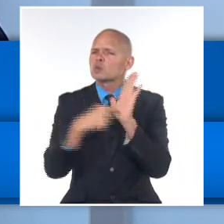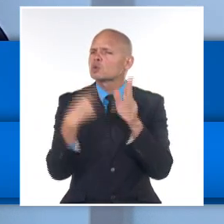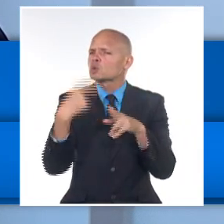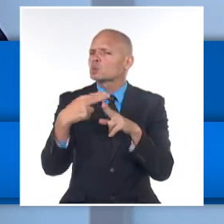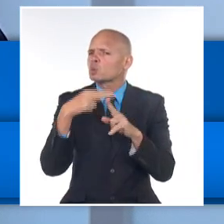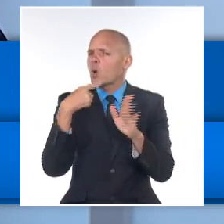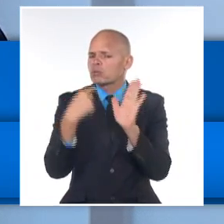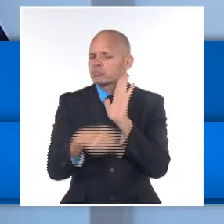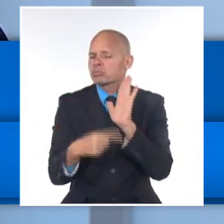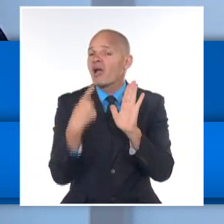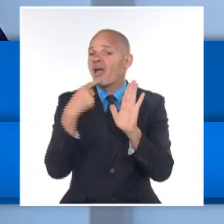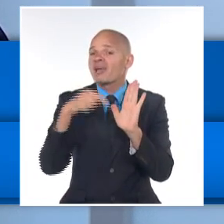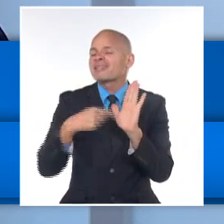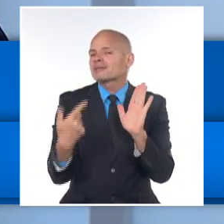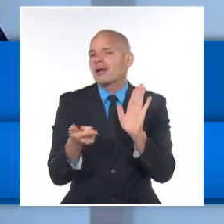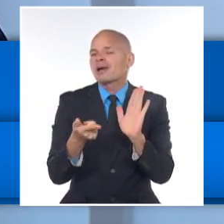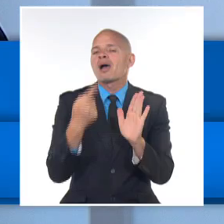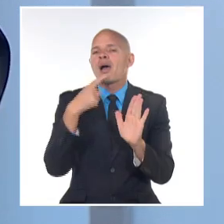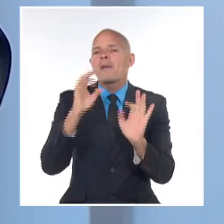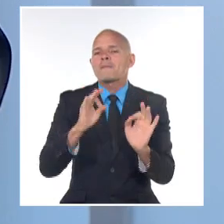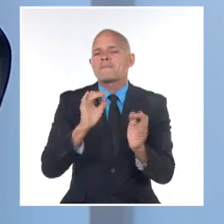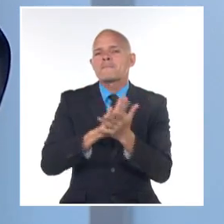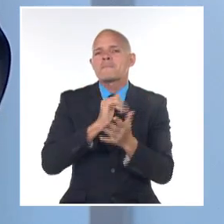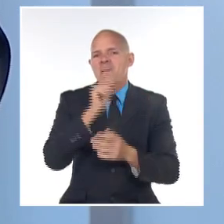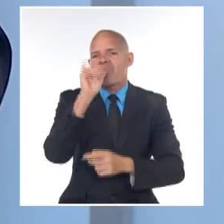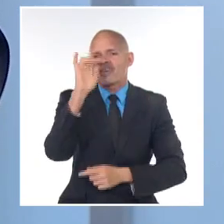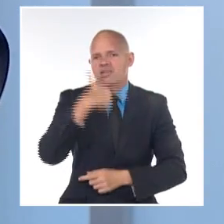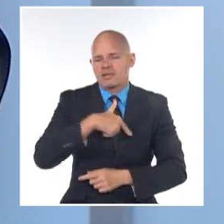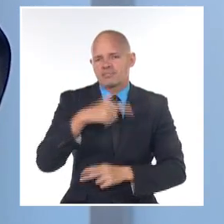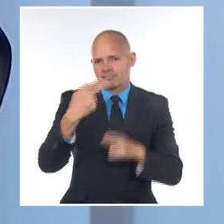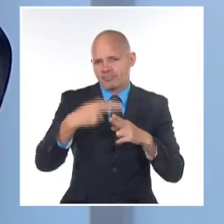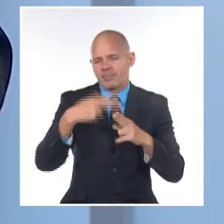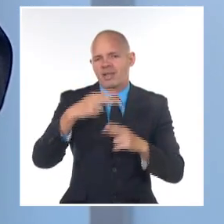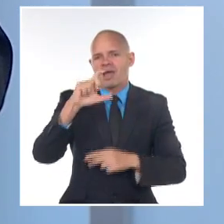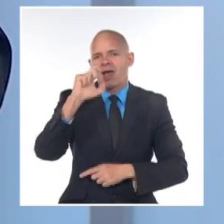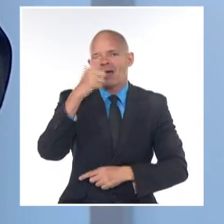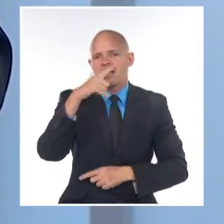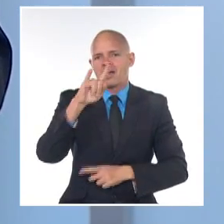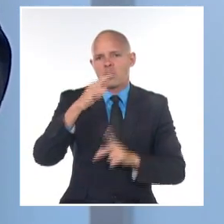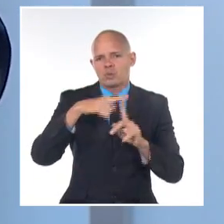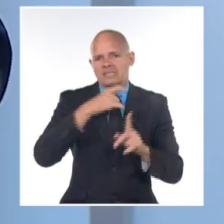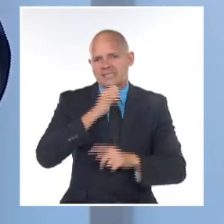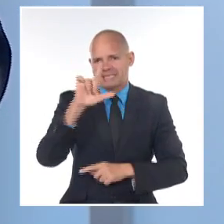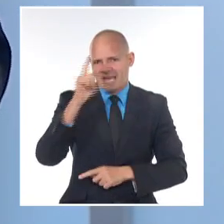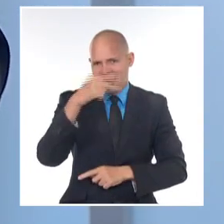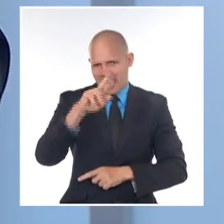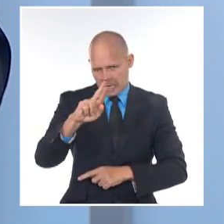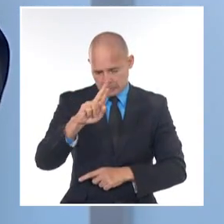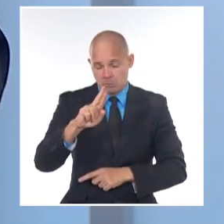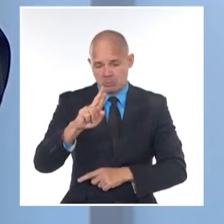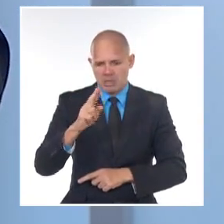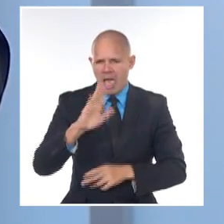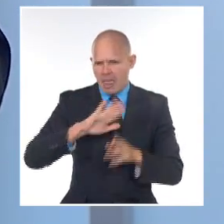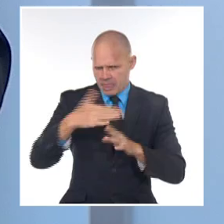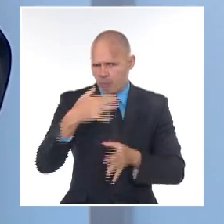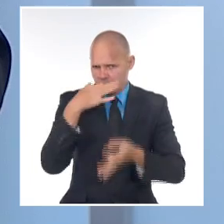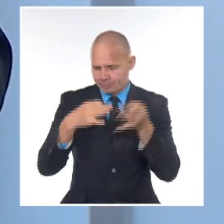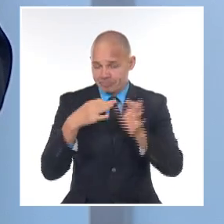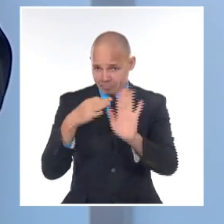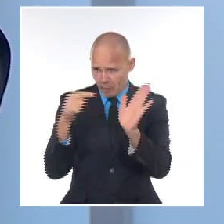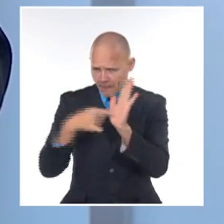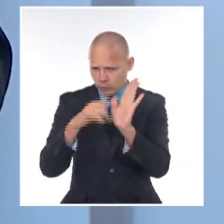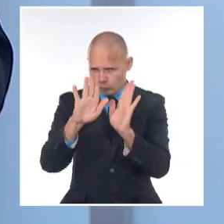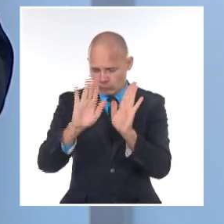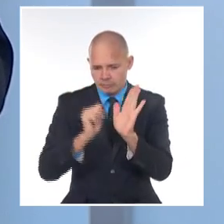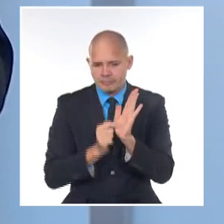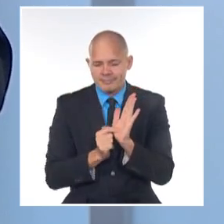a su tramitación cumpliendo el debido proceso hasta la solución final del asunto, de lo cual podremos hablar más adelante. Pero Humberto, aquí quiero llamar la atención en un particular. Sí.